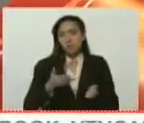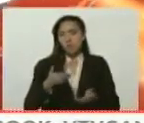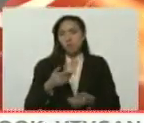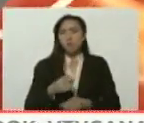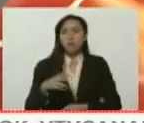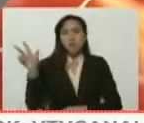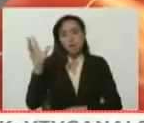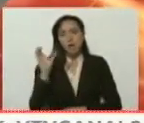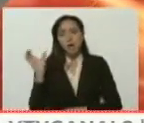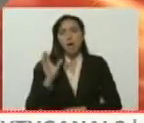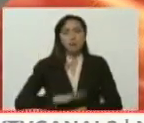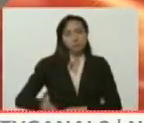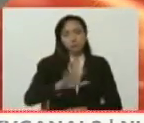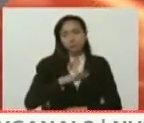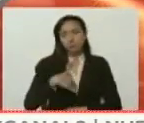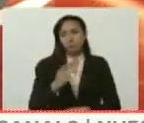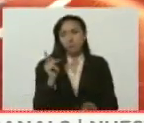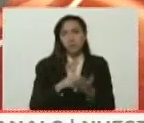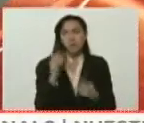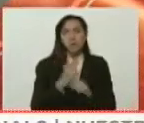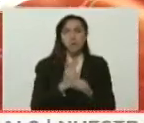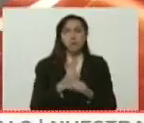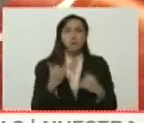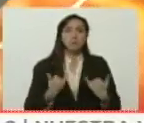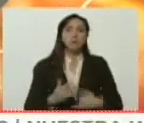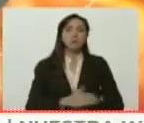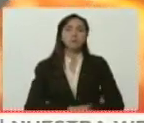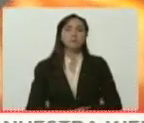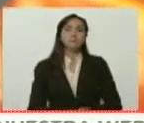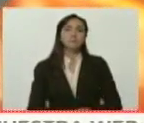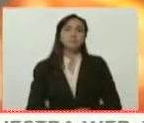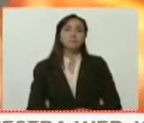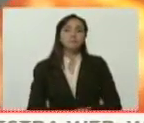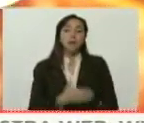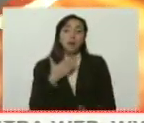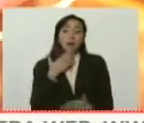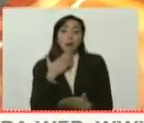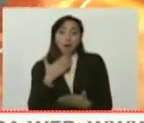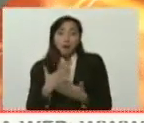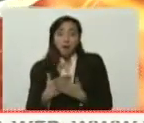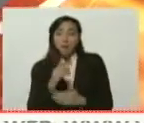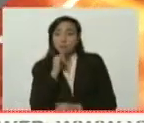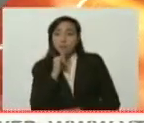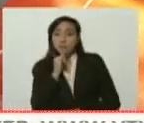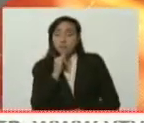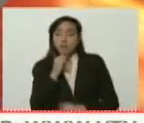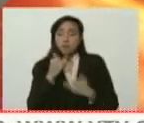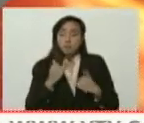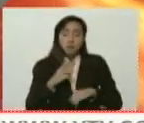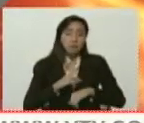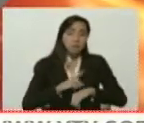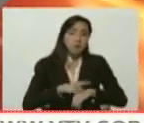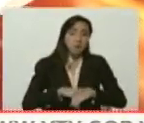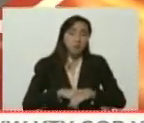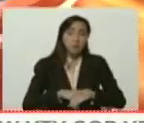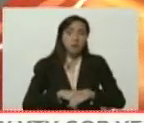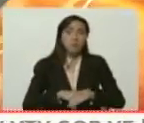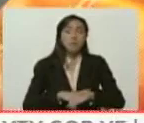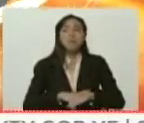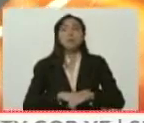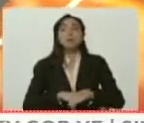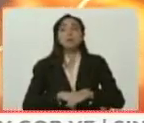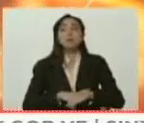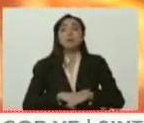su destino como lo tiene previsto en el día de hoy. Bien, muchísimas gracias por la información que nos puede aportar a esta hora, cuando son